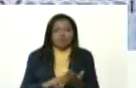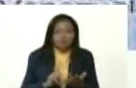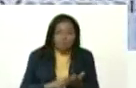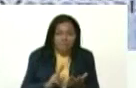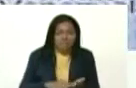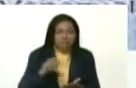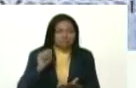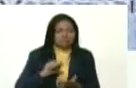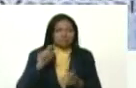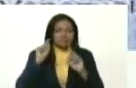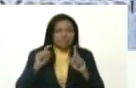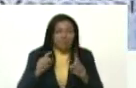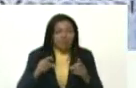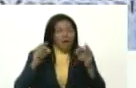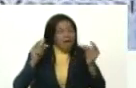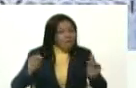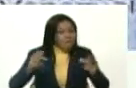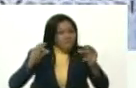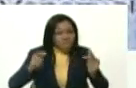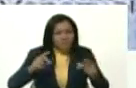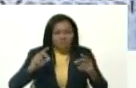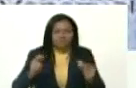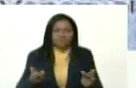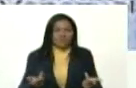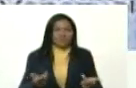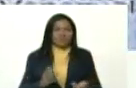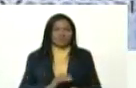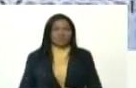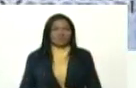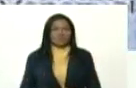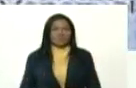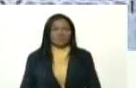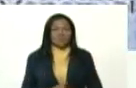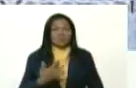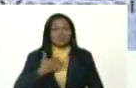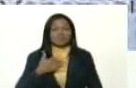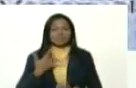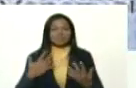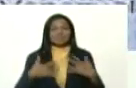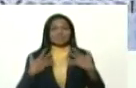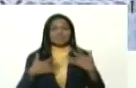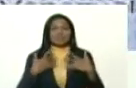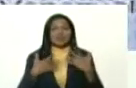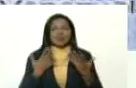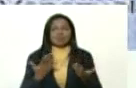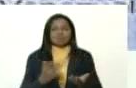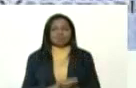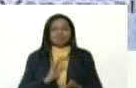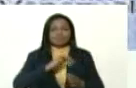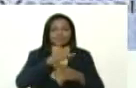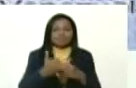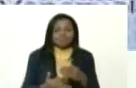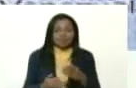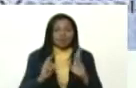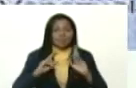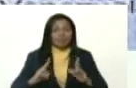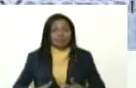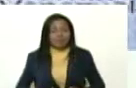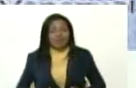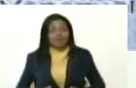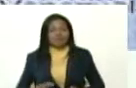Eso es 100% efectivo. Yo me siento muy contento de que el plan de parto